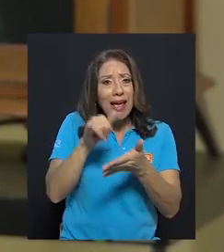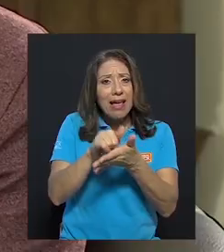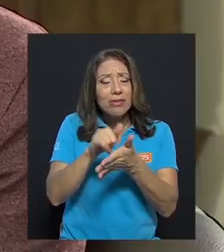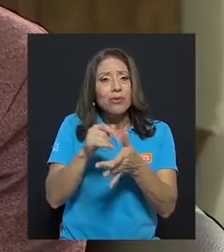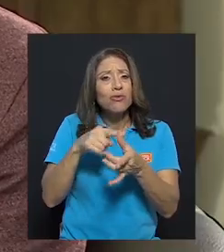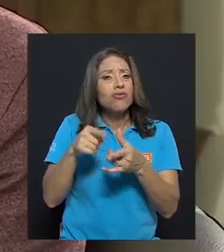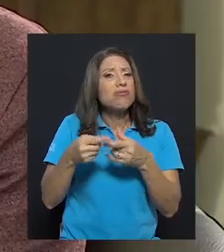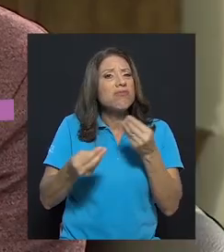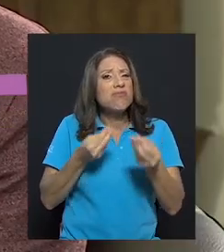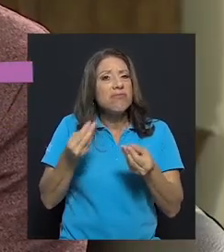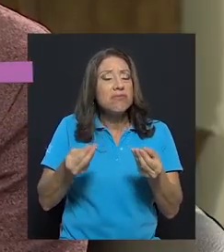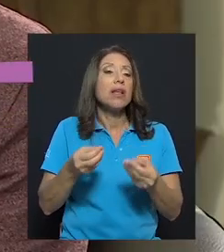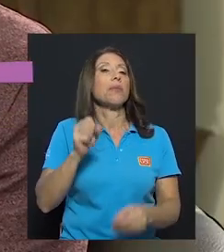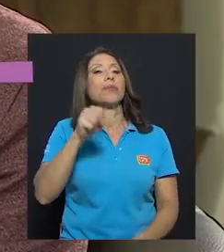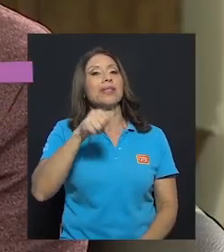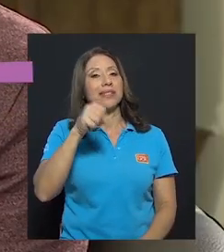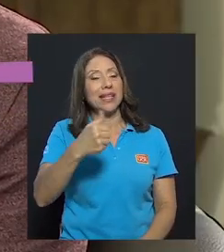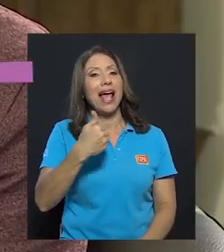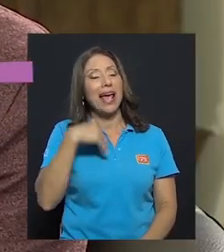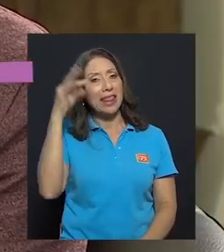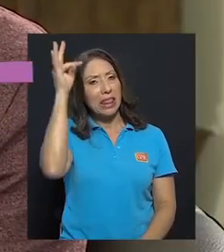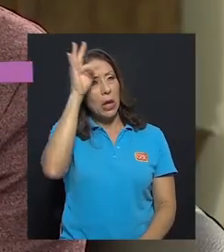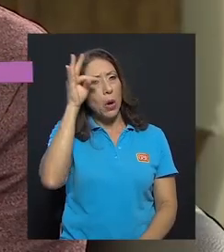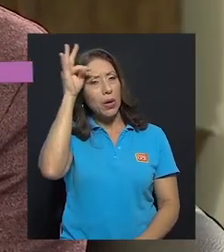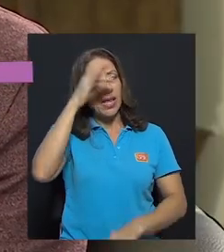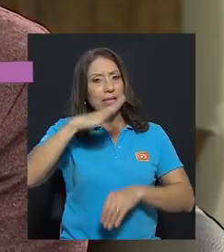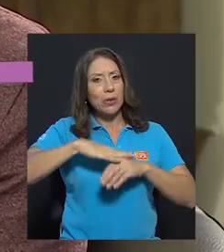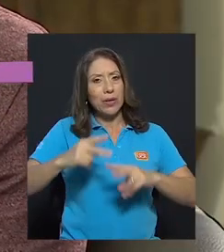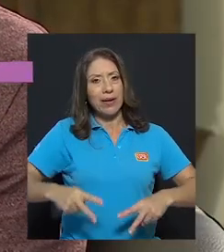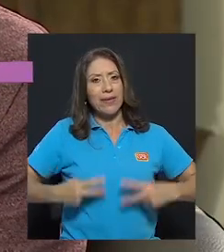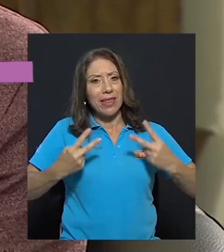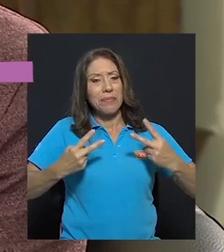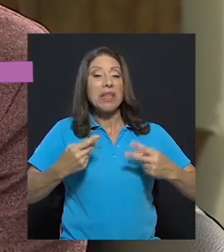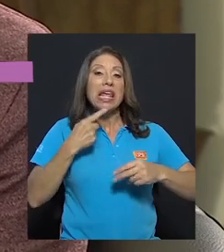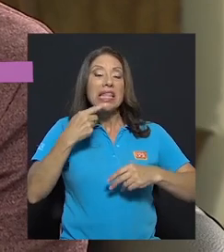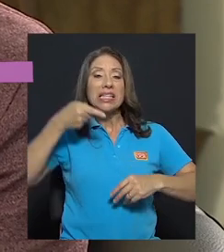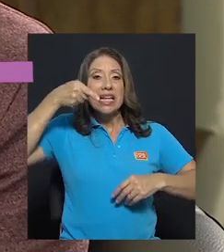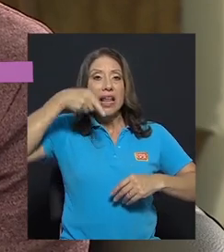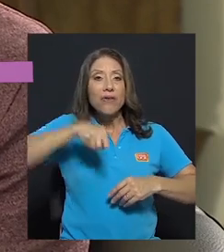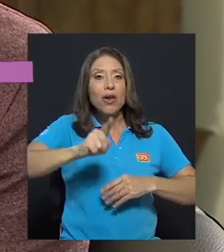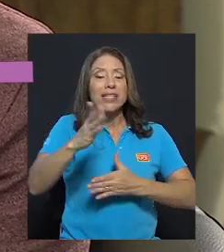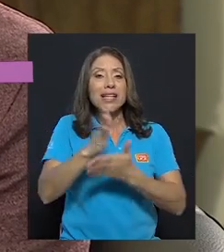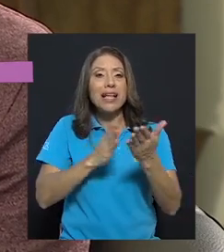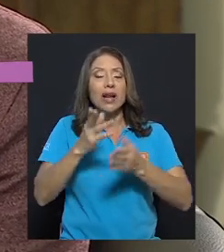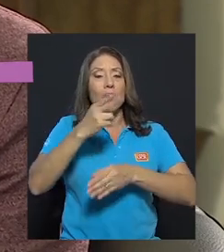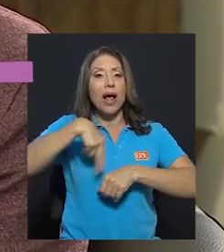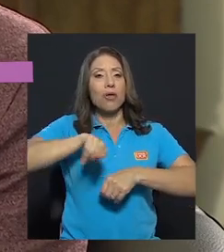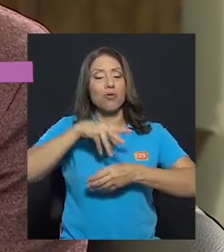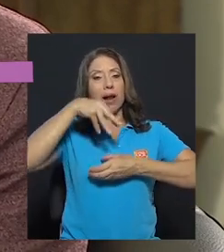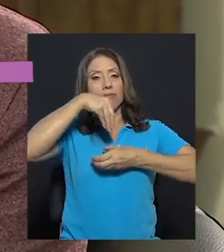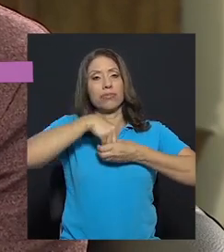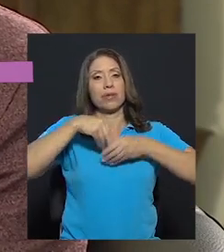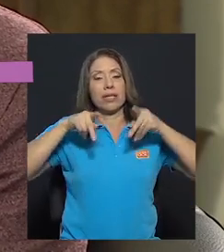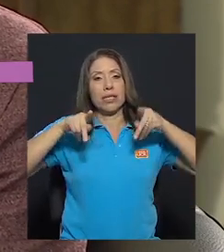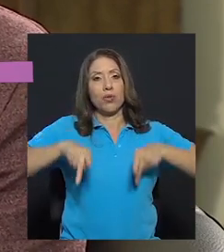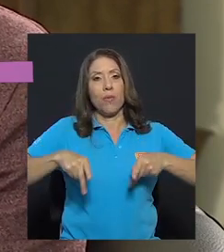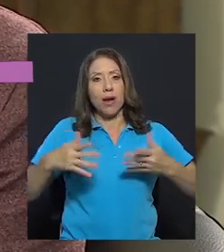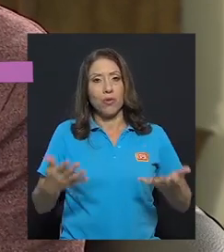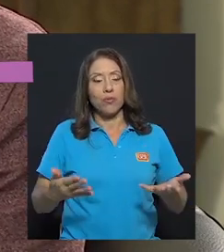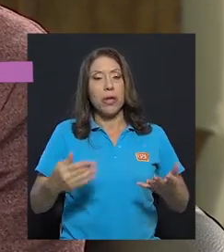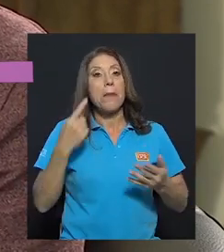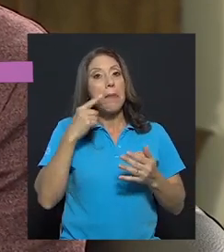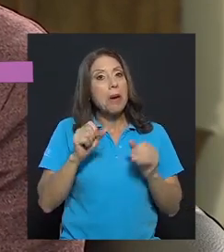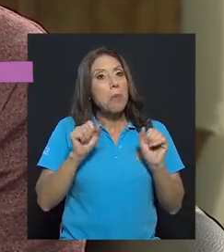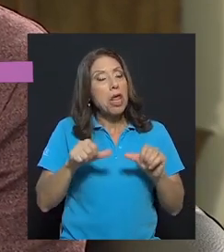respecto? Sí, en realidad existen teorías biologicistas que describen de que la violencia es natural al ser humano por un aspecto